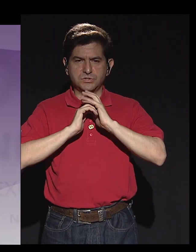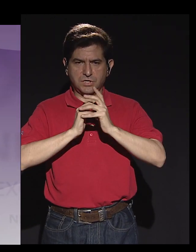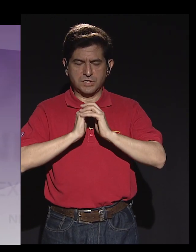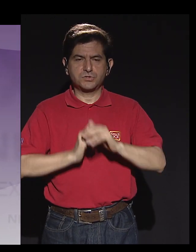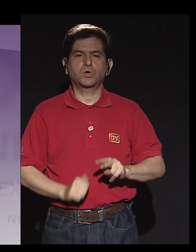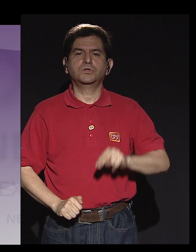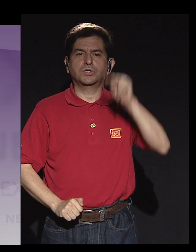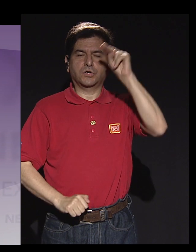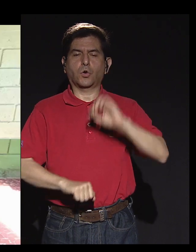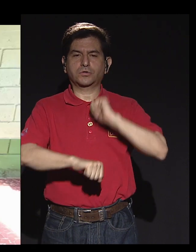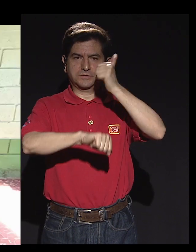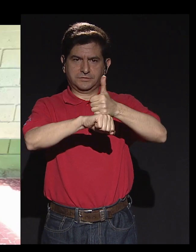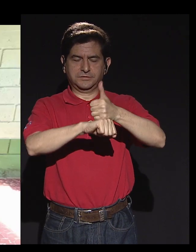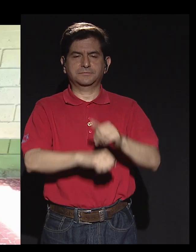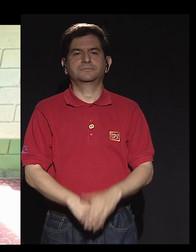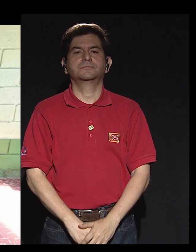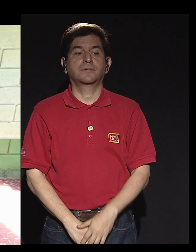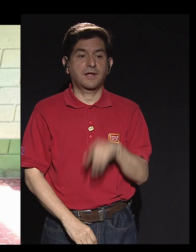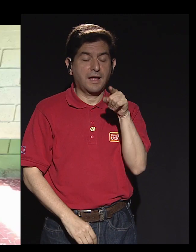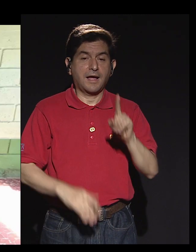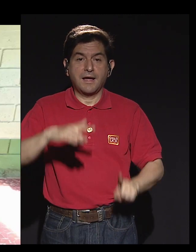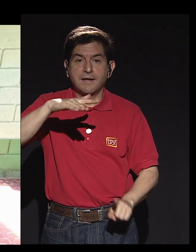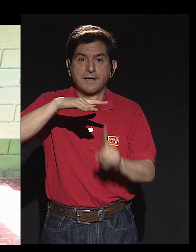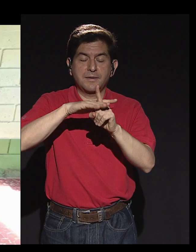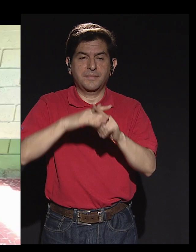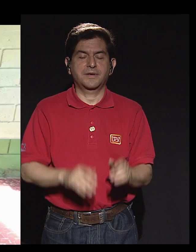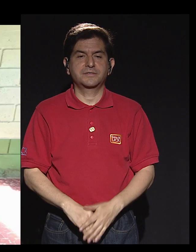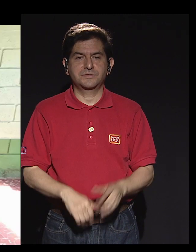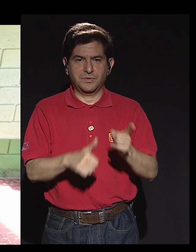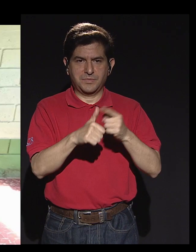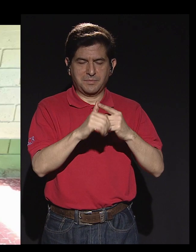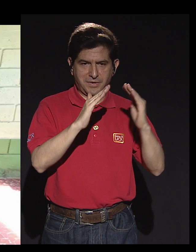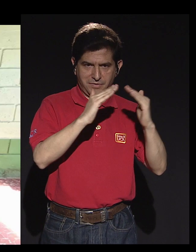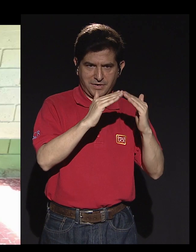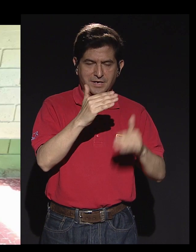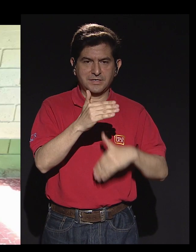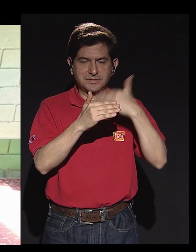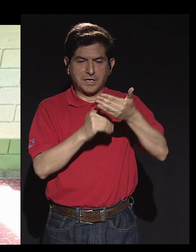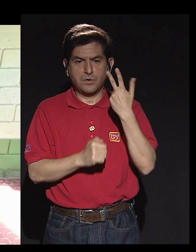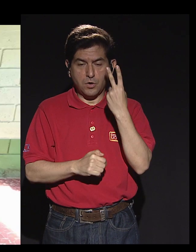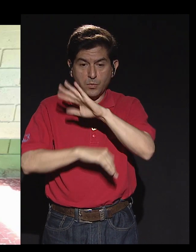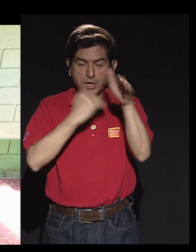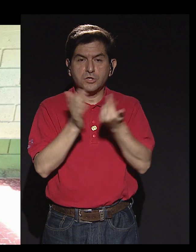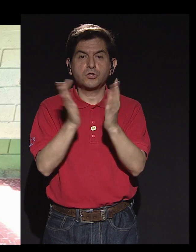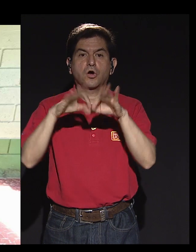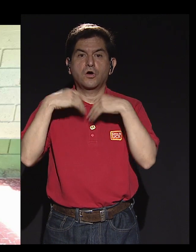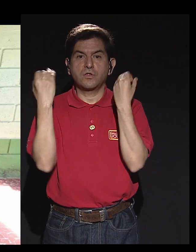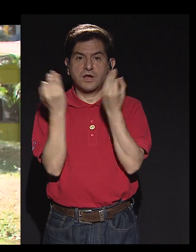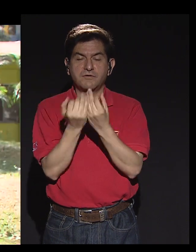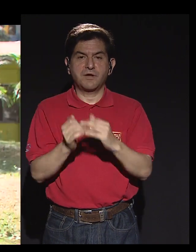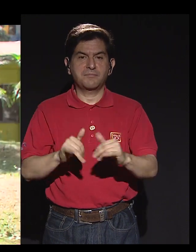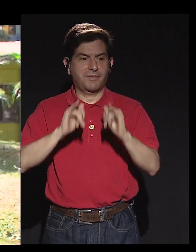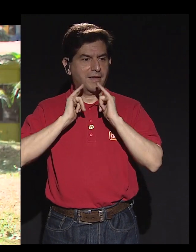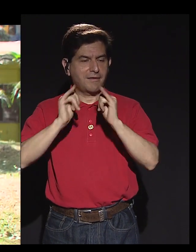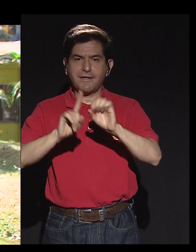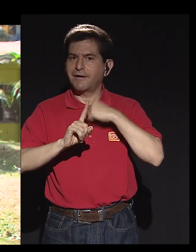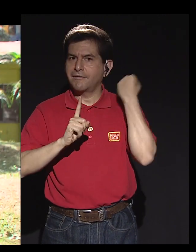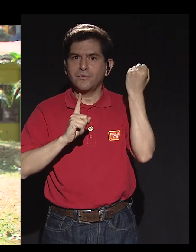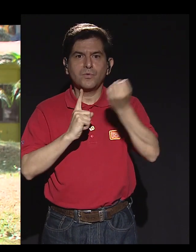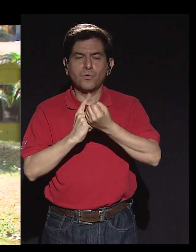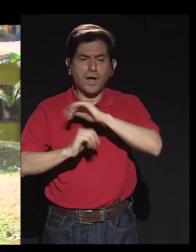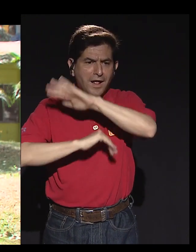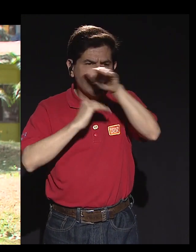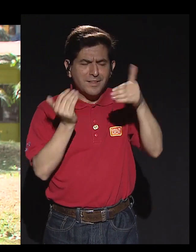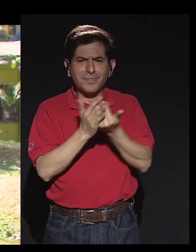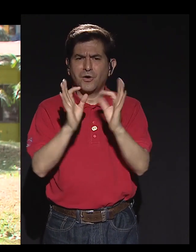madres de la comunidad para desarrollar una asociación de autismo en la zona norte. Surgió de ahí,